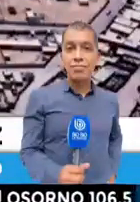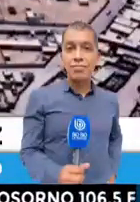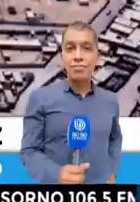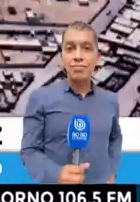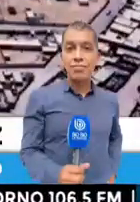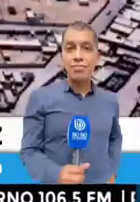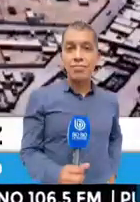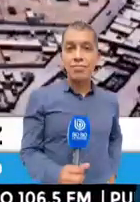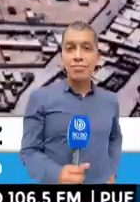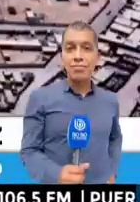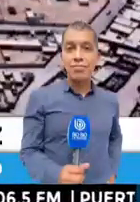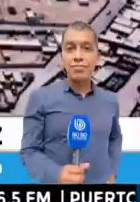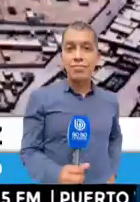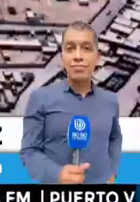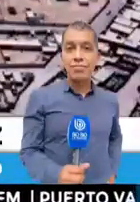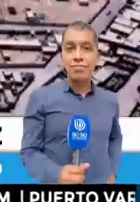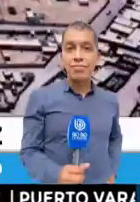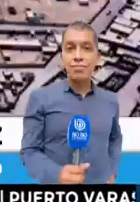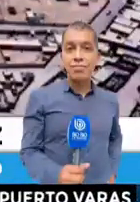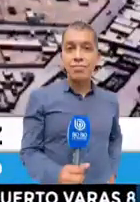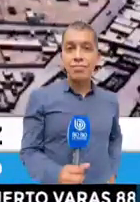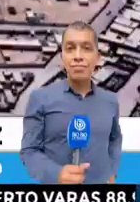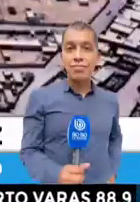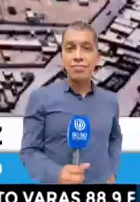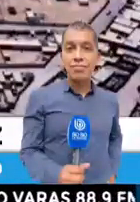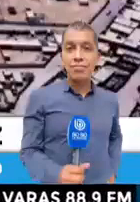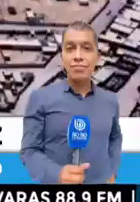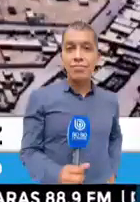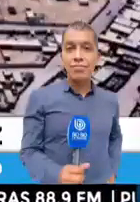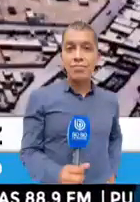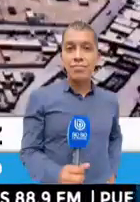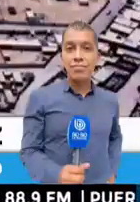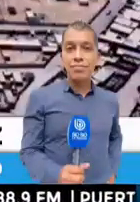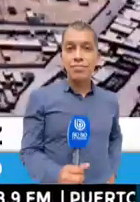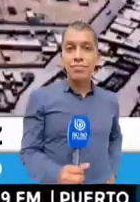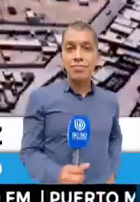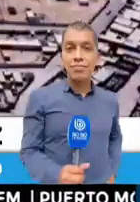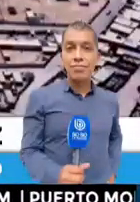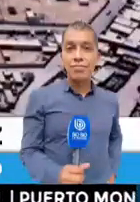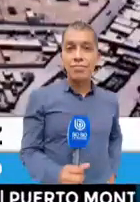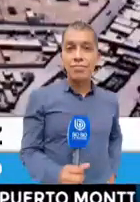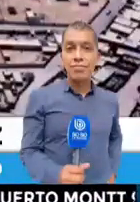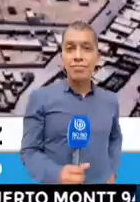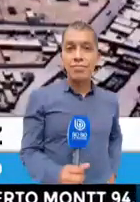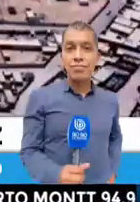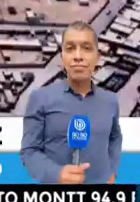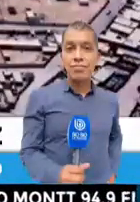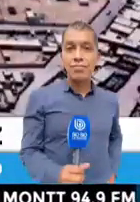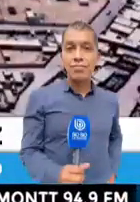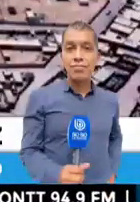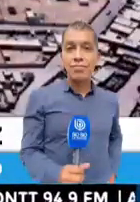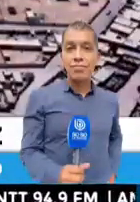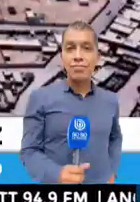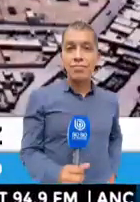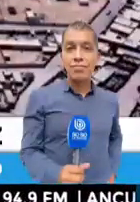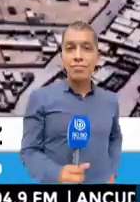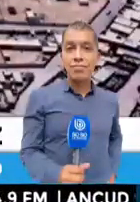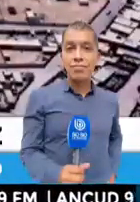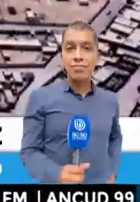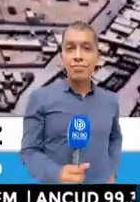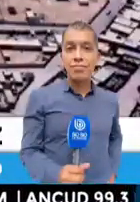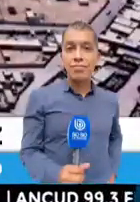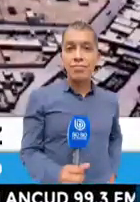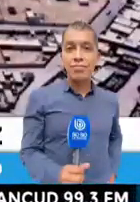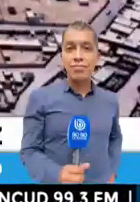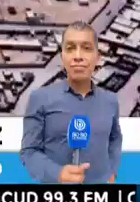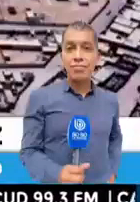la situación en Alto Hospicio por la serie de delitos que incluso superan a los de Iquique, y a pesar de que la población es mucho menor y trabajan